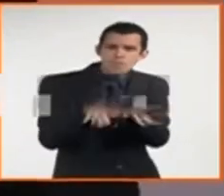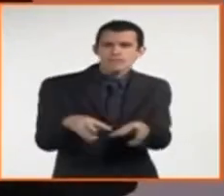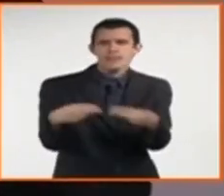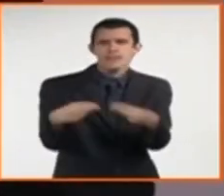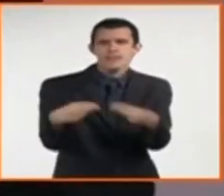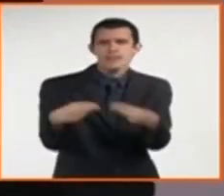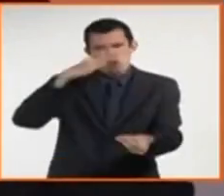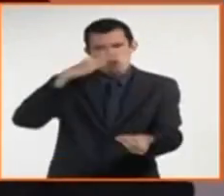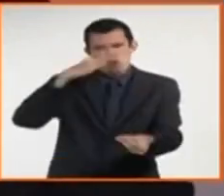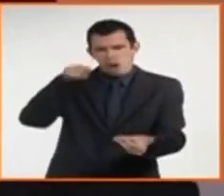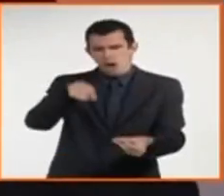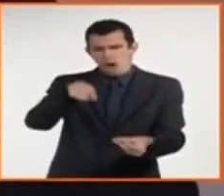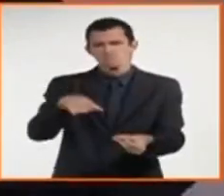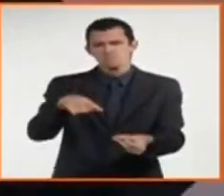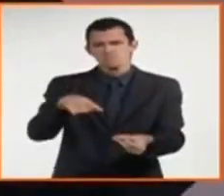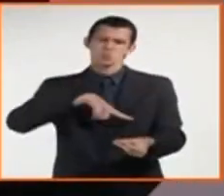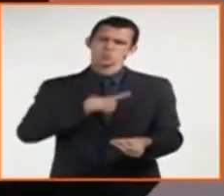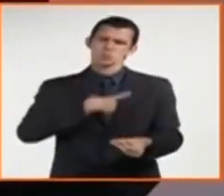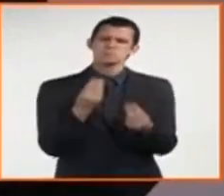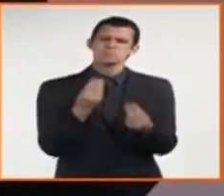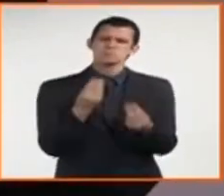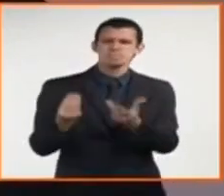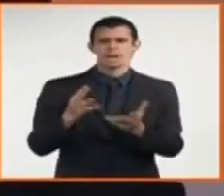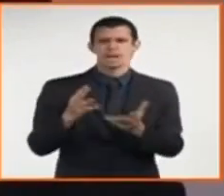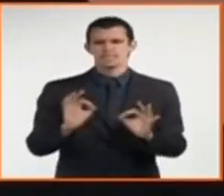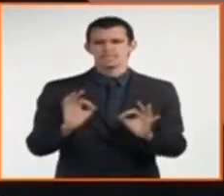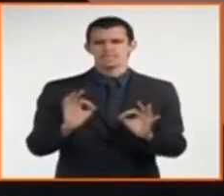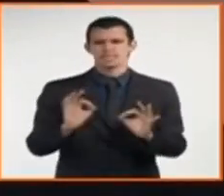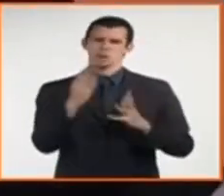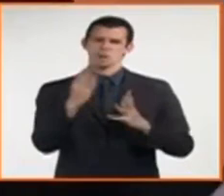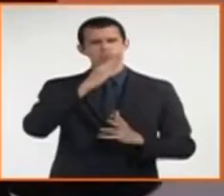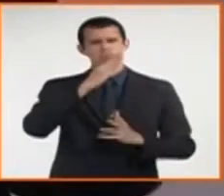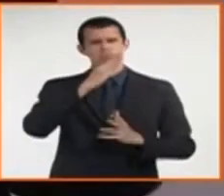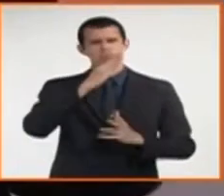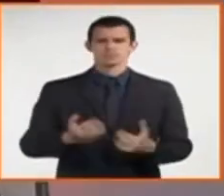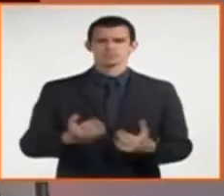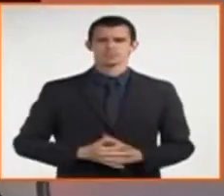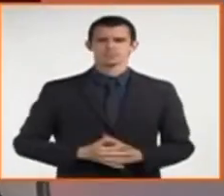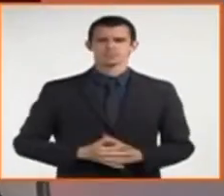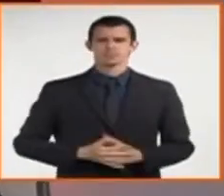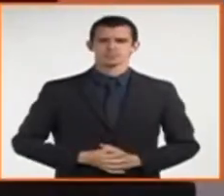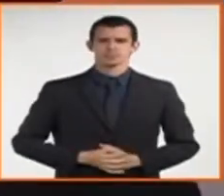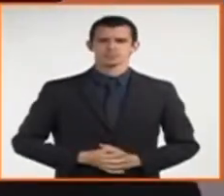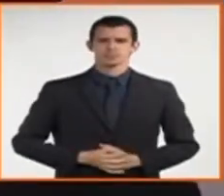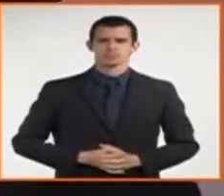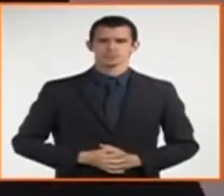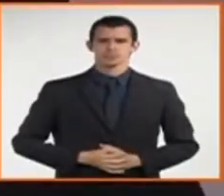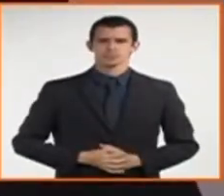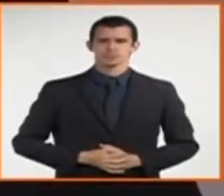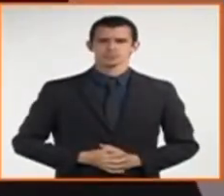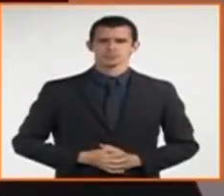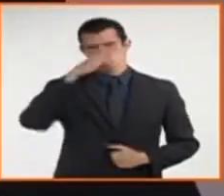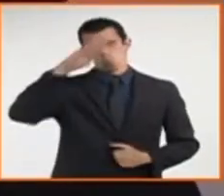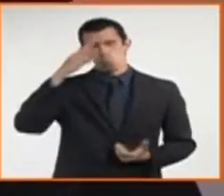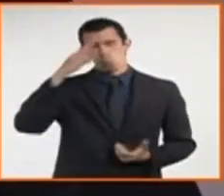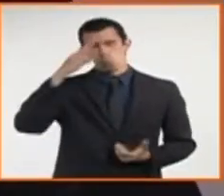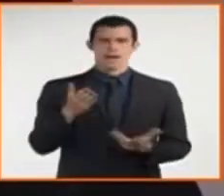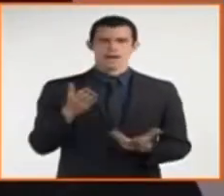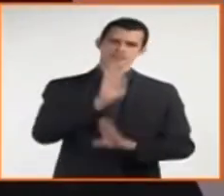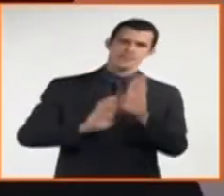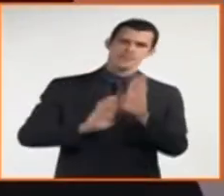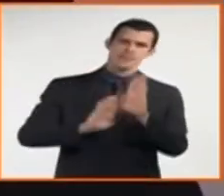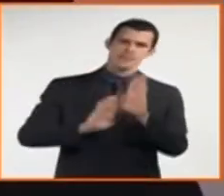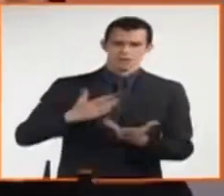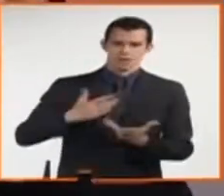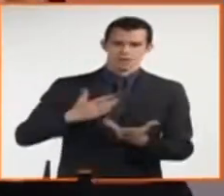equilibrada defensora de lo nacional pero defensora de lo mejor del universal tenemos también el deber